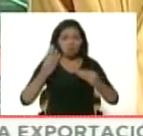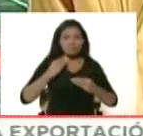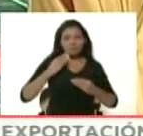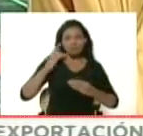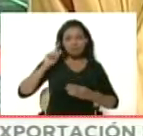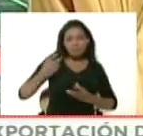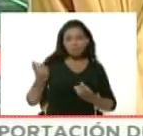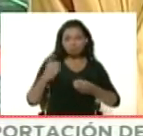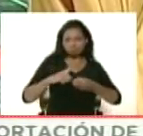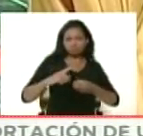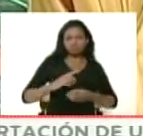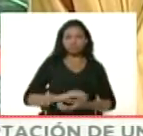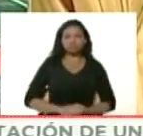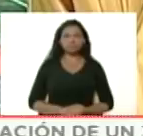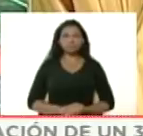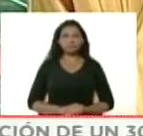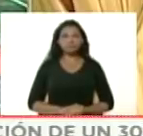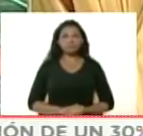experiencia.